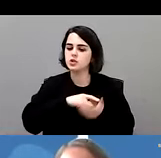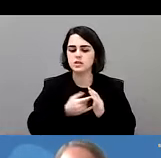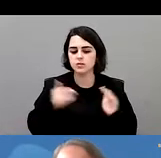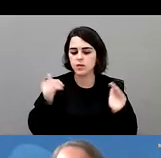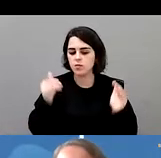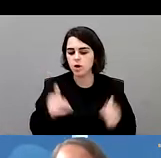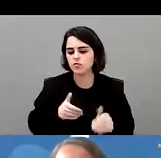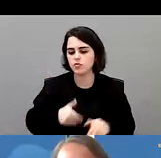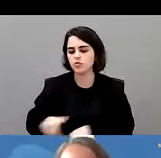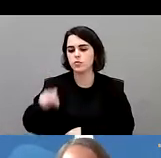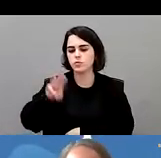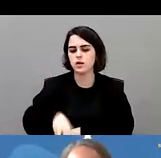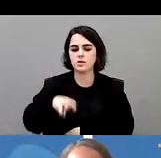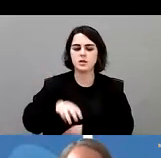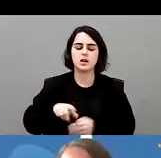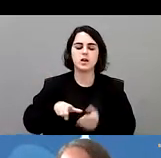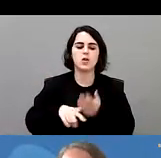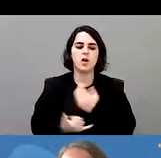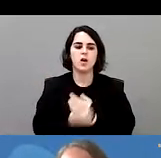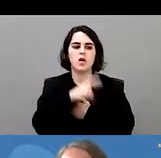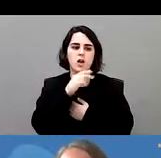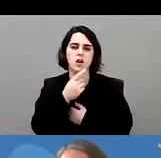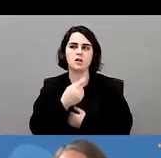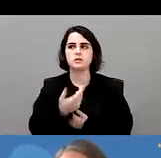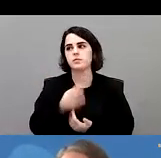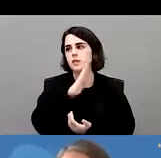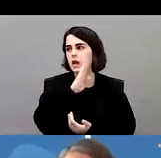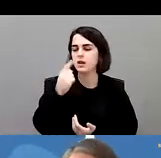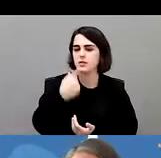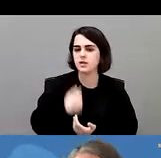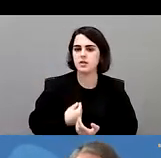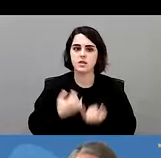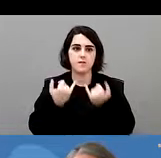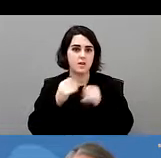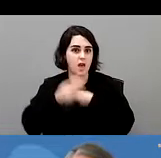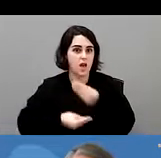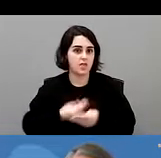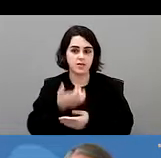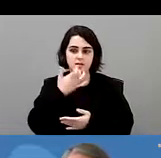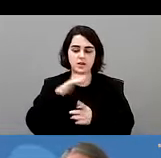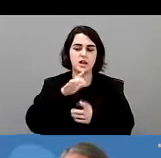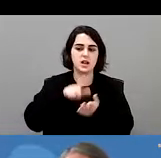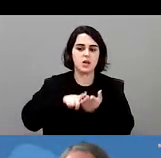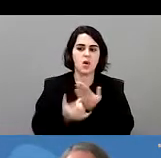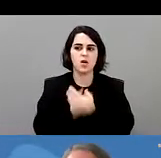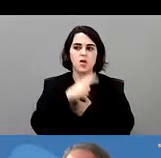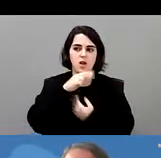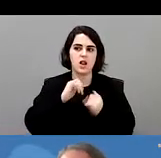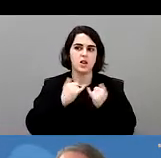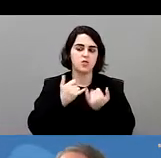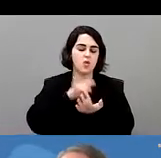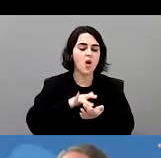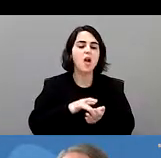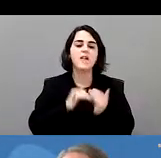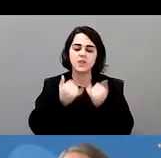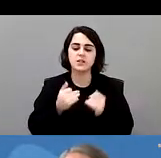de 3 meses vaya a aparecer el lenguaje oral, y la mamá me decía, pues hacemos una fiesta, ya está, se aparece el lenguaje oral, no me importa, pero mientras,